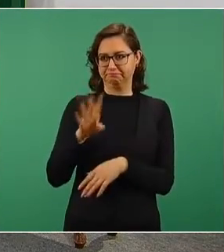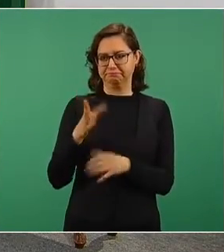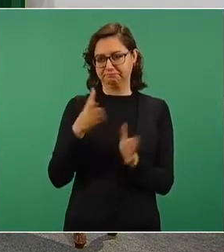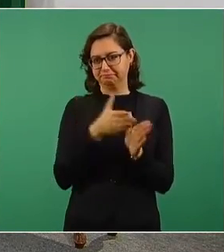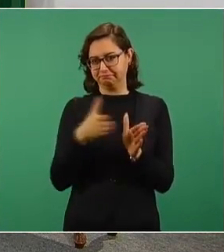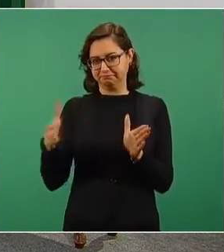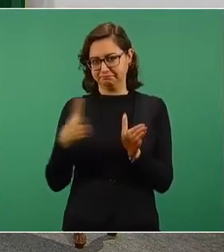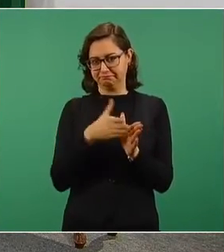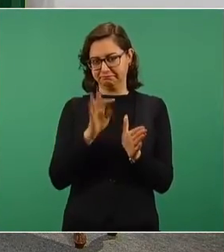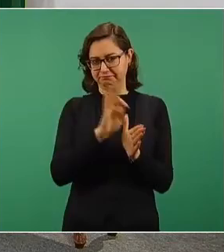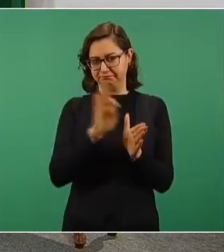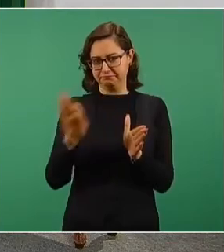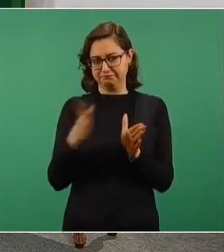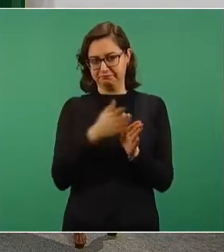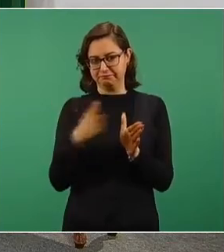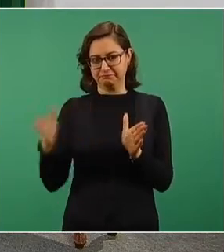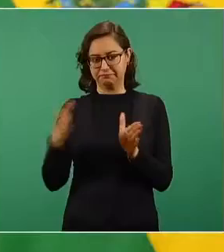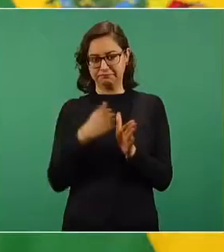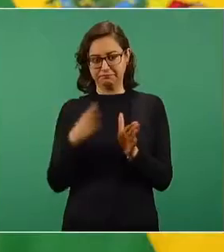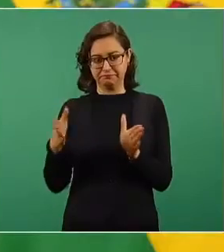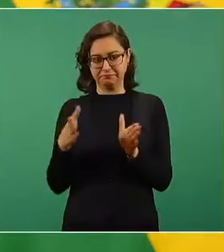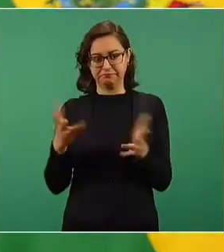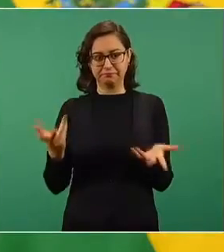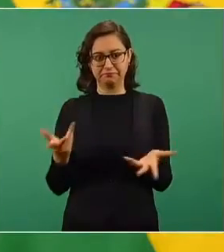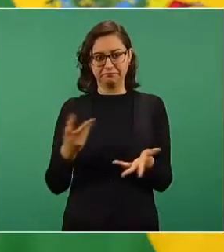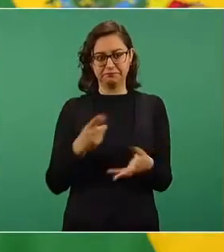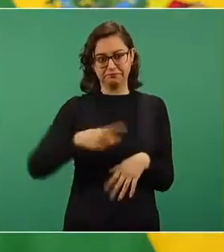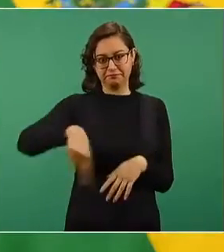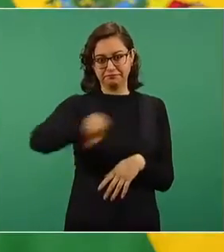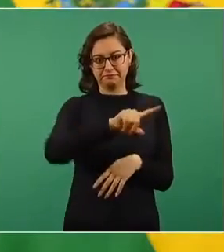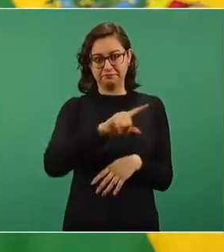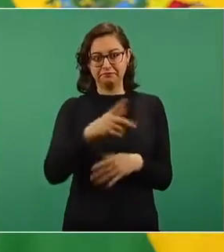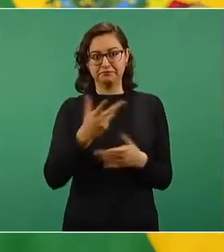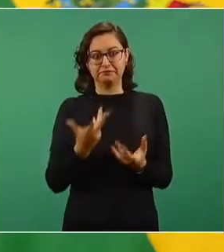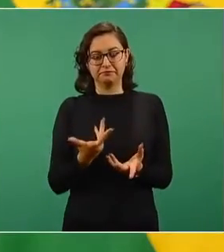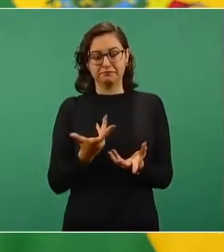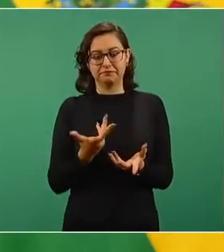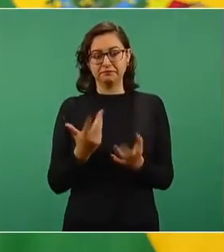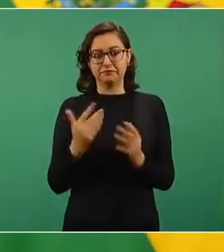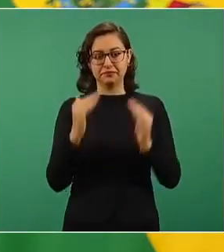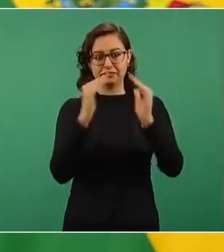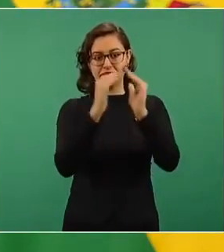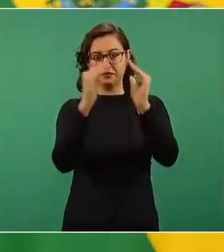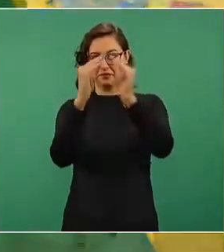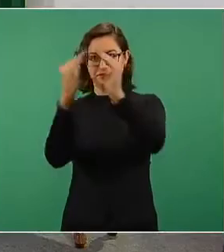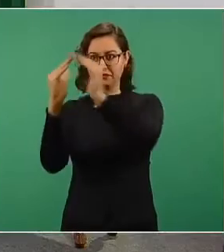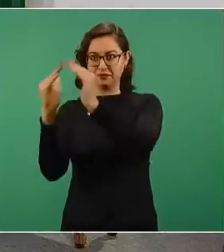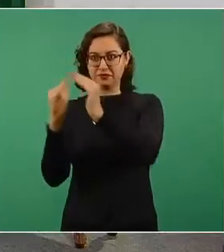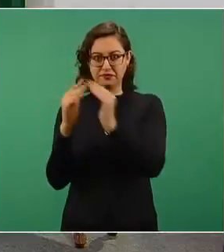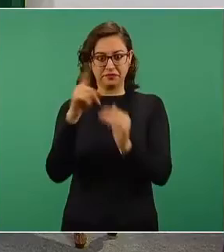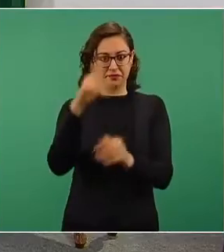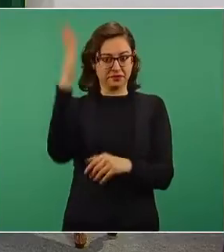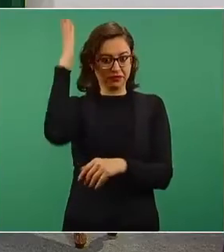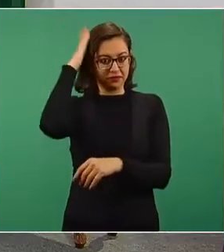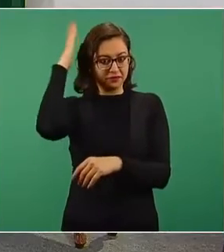lo que pintaban en las casas de los